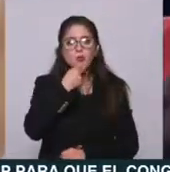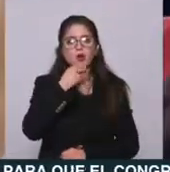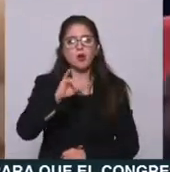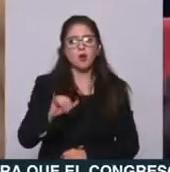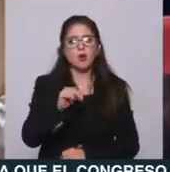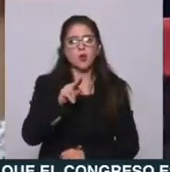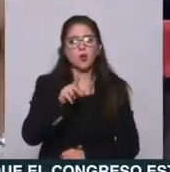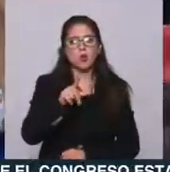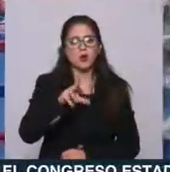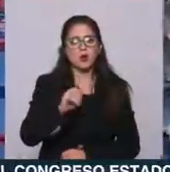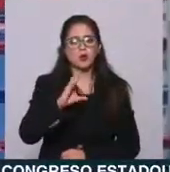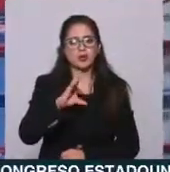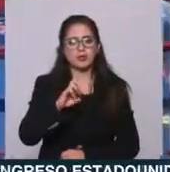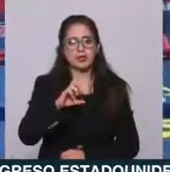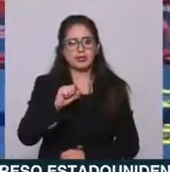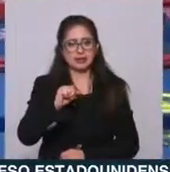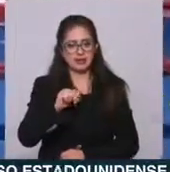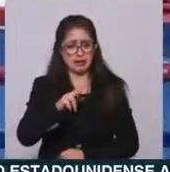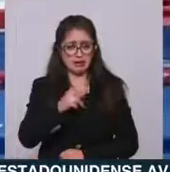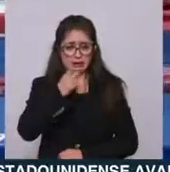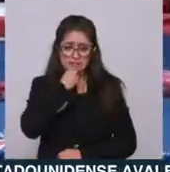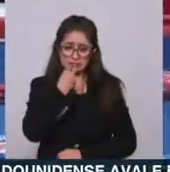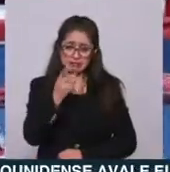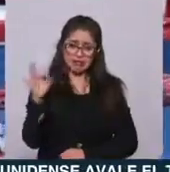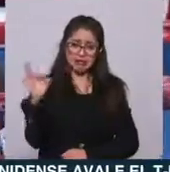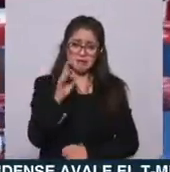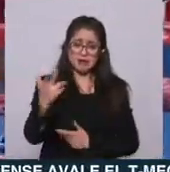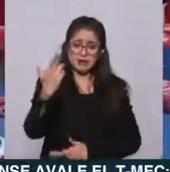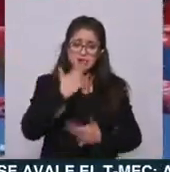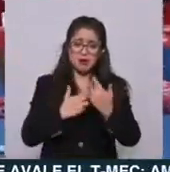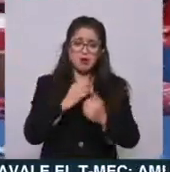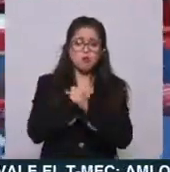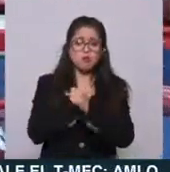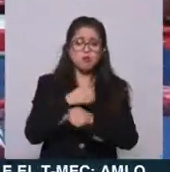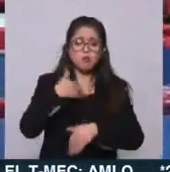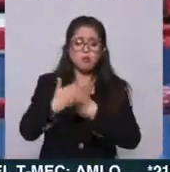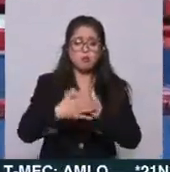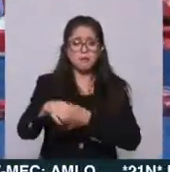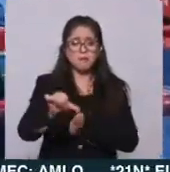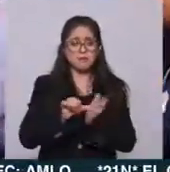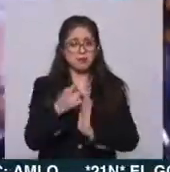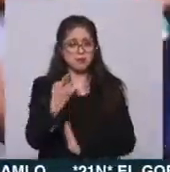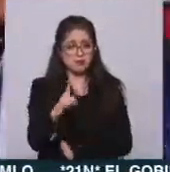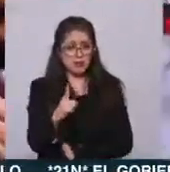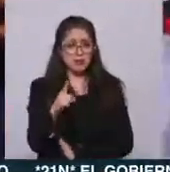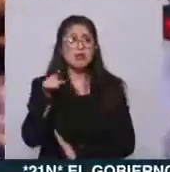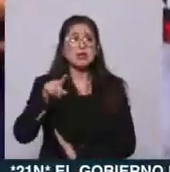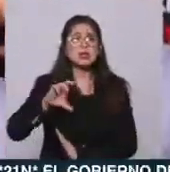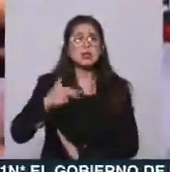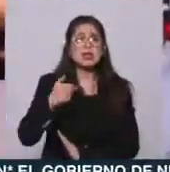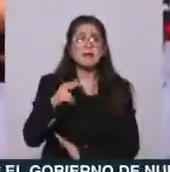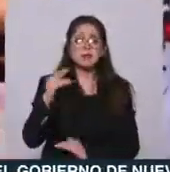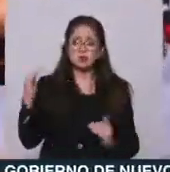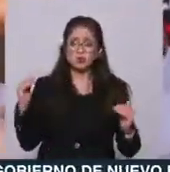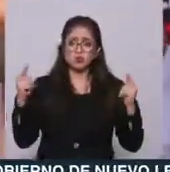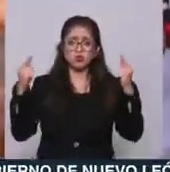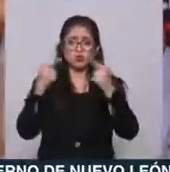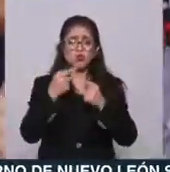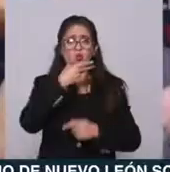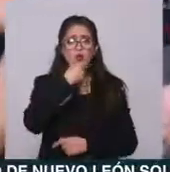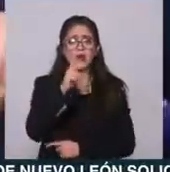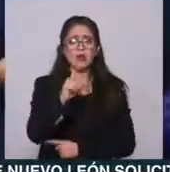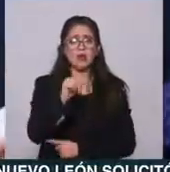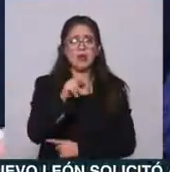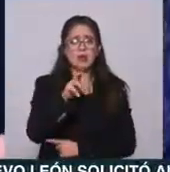Julio César Chávez Jr., dio a conocer que podría regresar al cuadrilátero el próximo mes de diciembre. Chávez se medirá ante el estadounidense Daniel